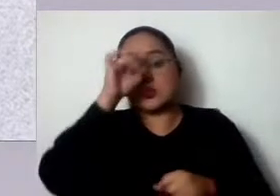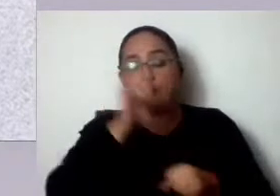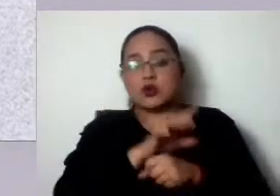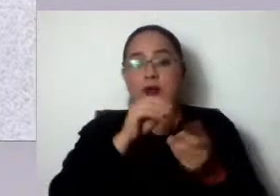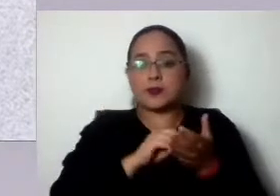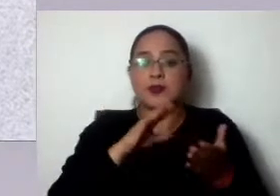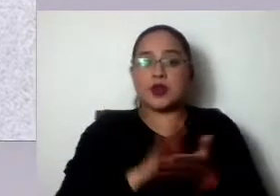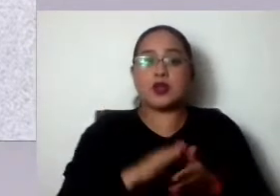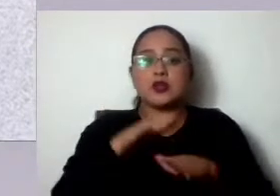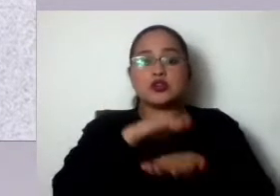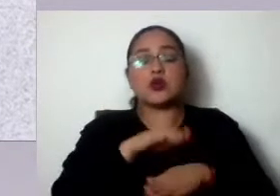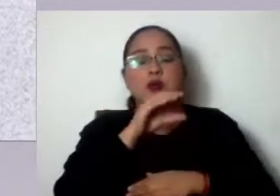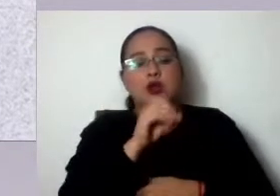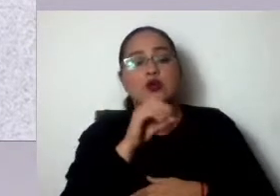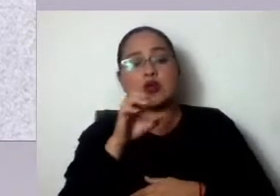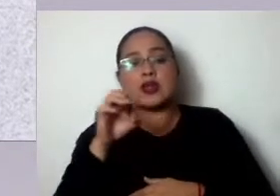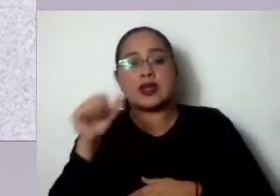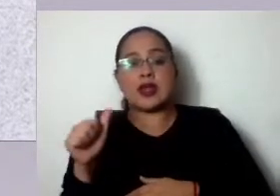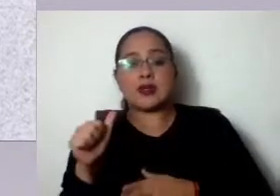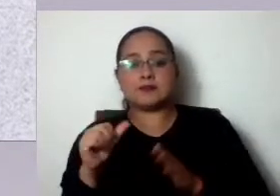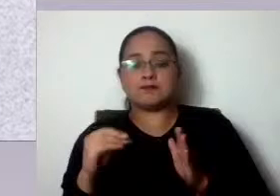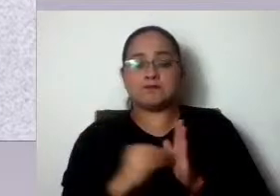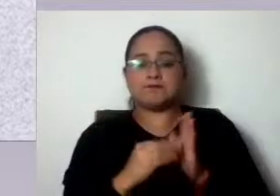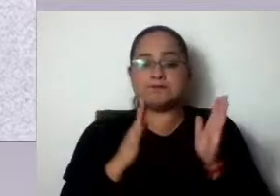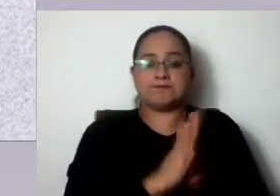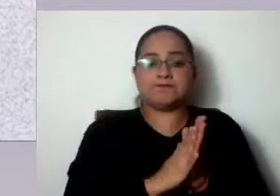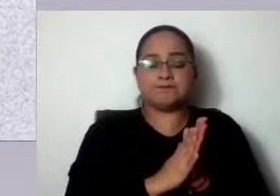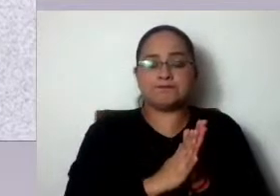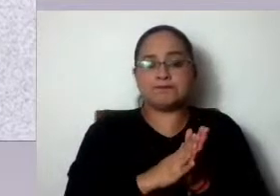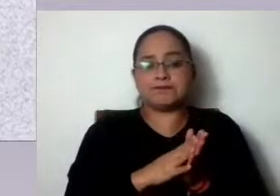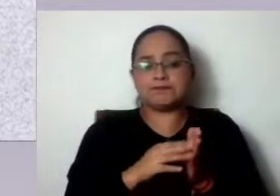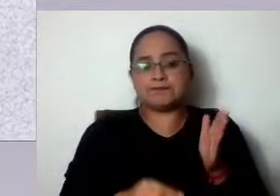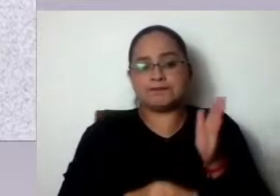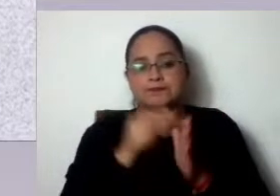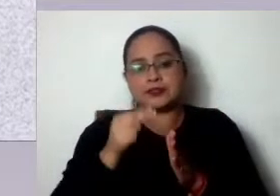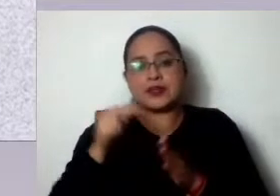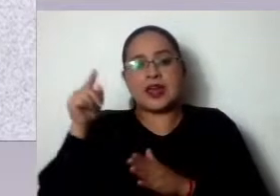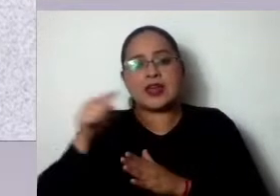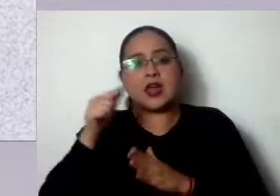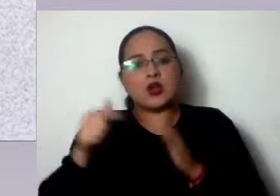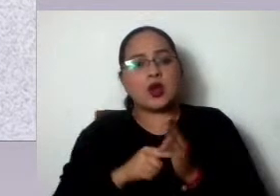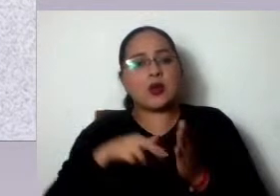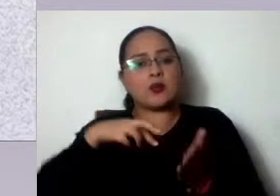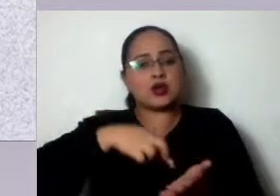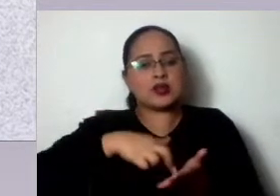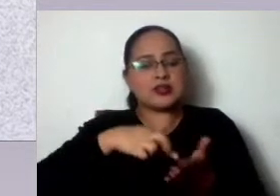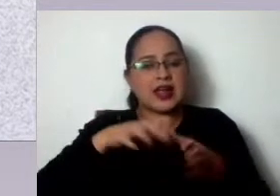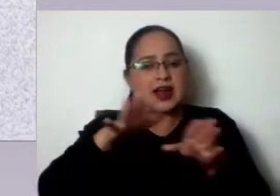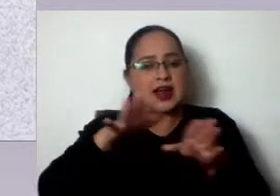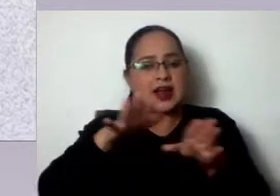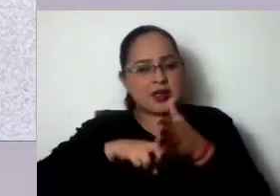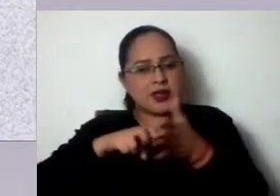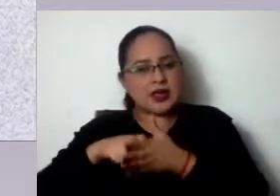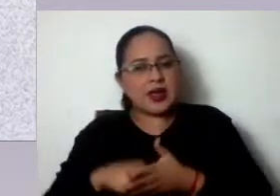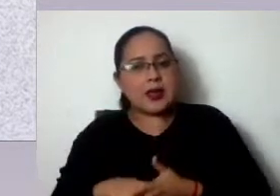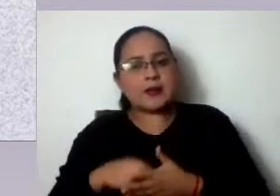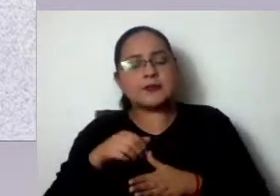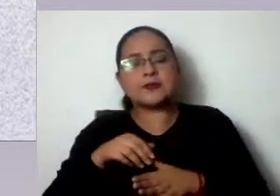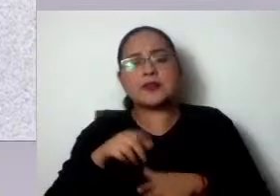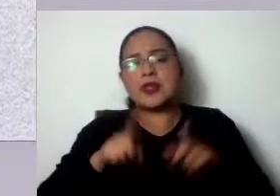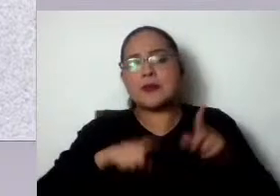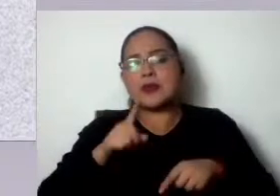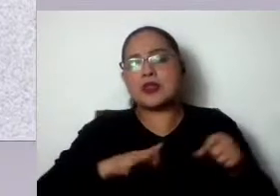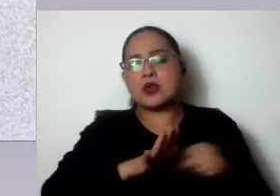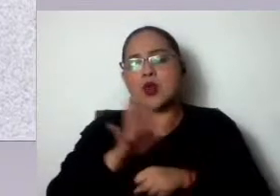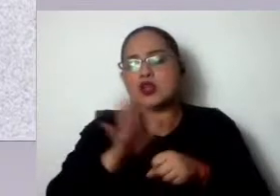organización de los estados americanos reformada en el protocolo de buenos aires- en la medida de los recursos disponibles por la vía legislativa